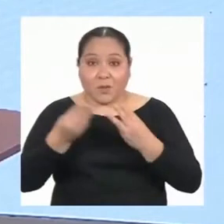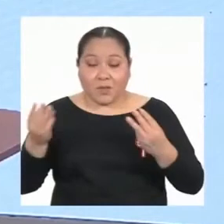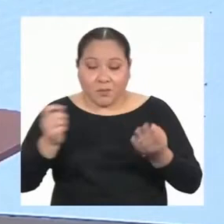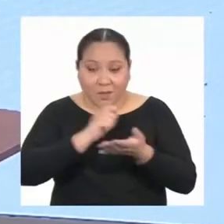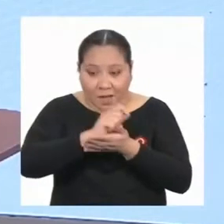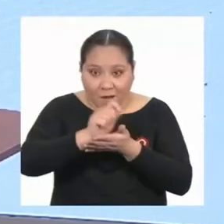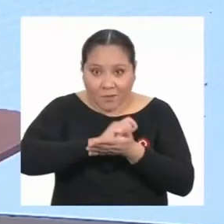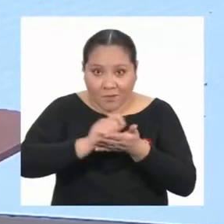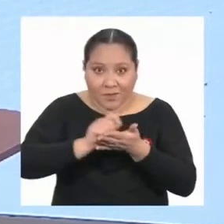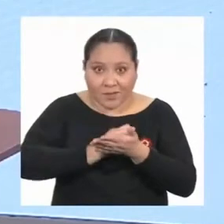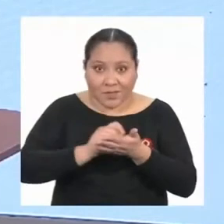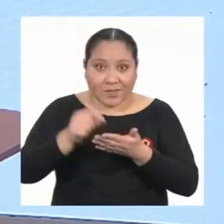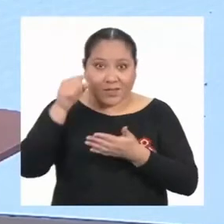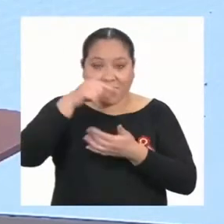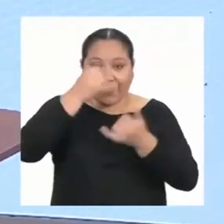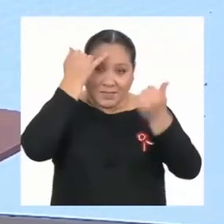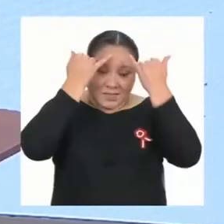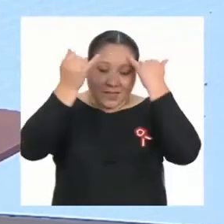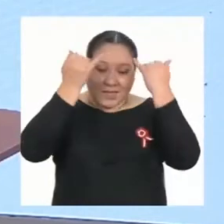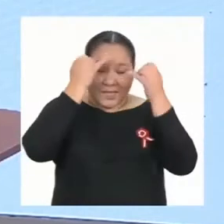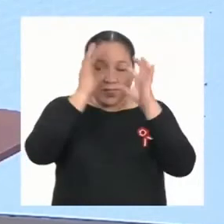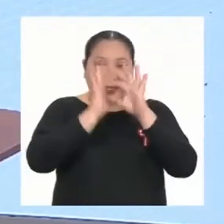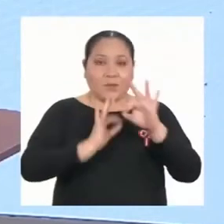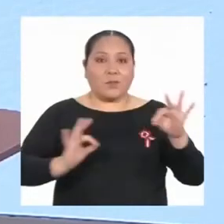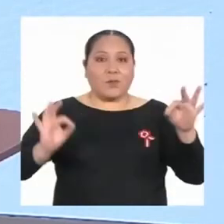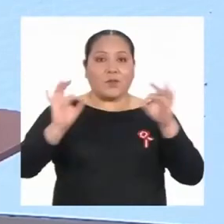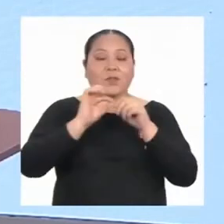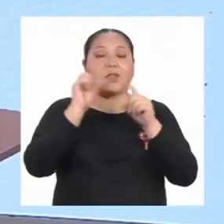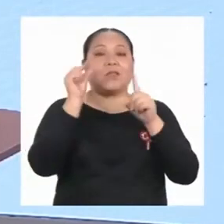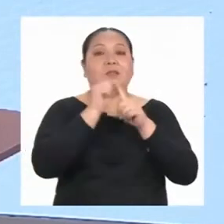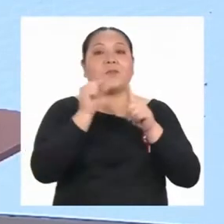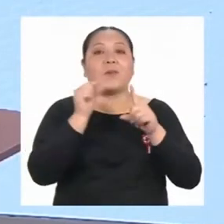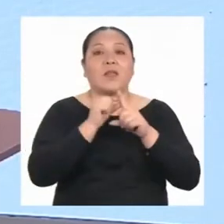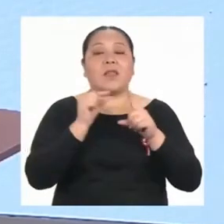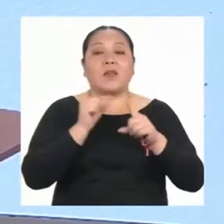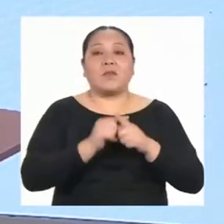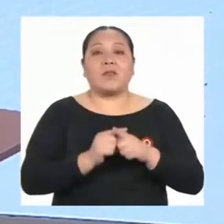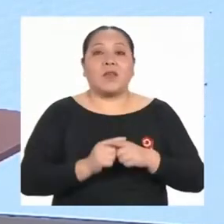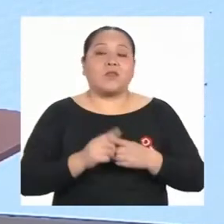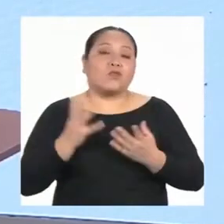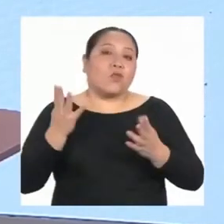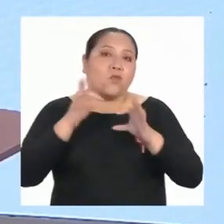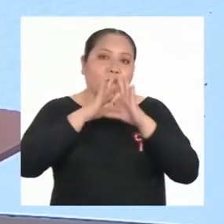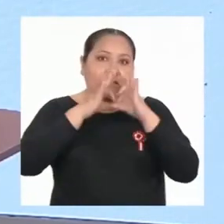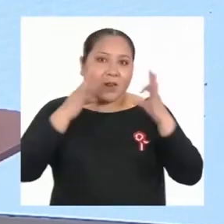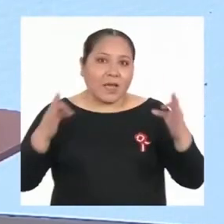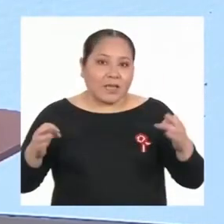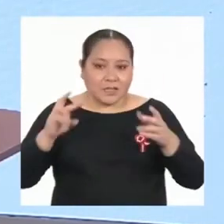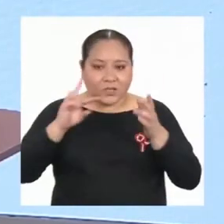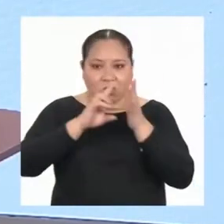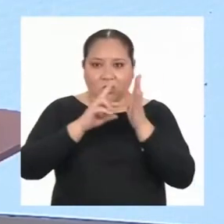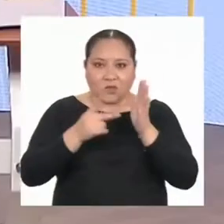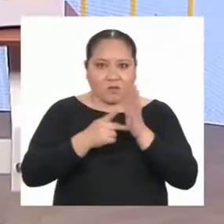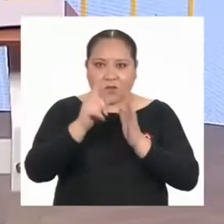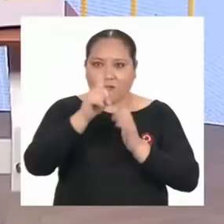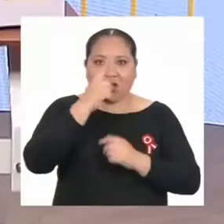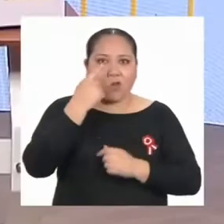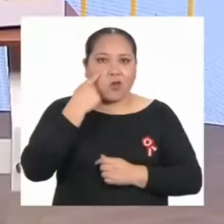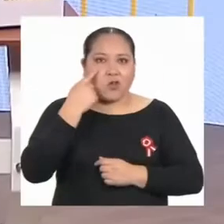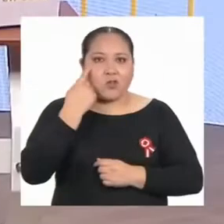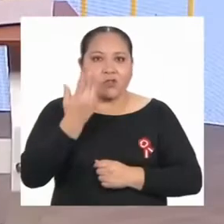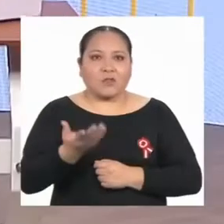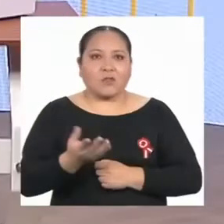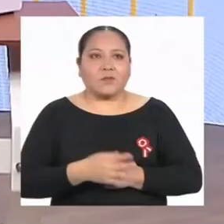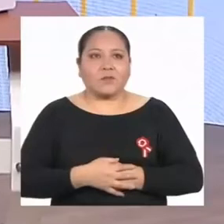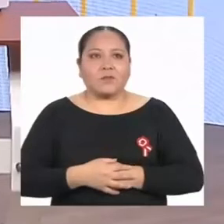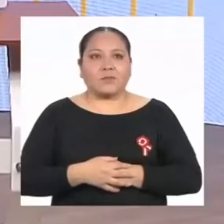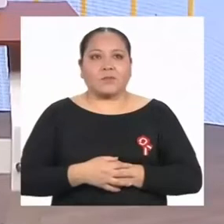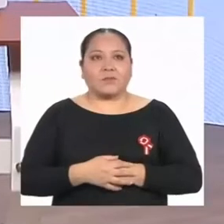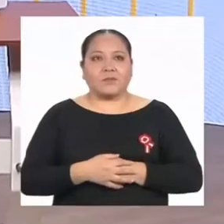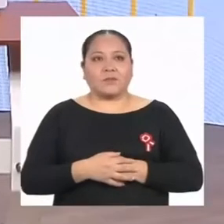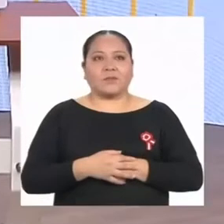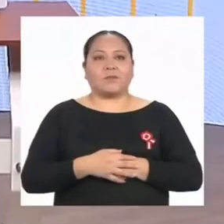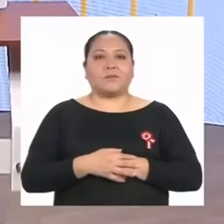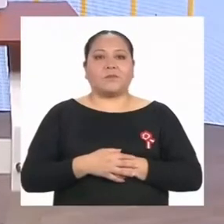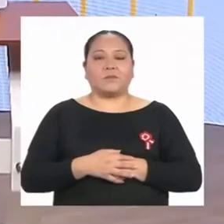sus apuntes de las ideas principales y palabras o expresiones cuyo significado desconozcan.